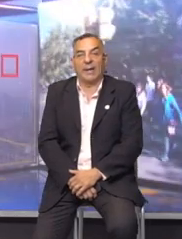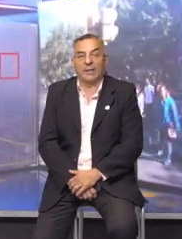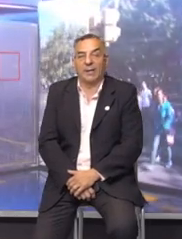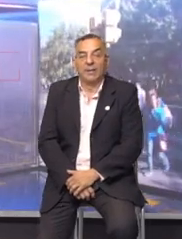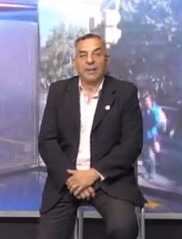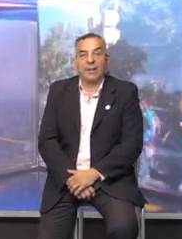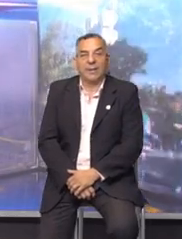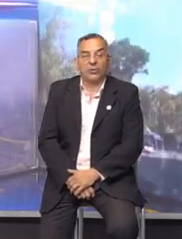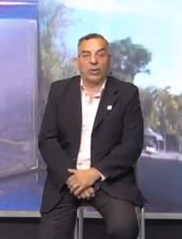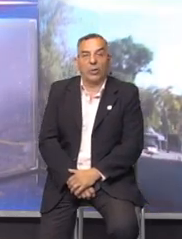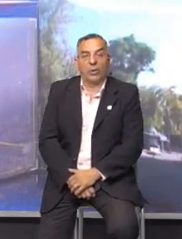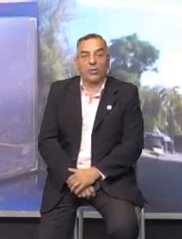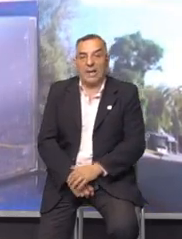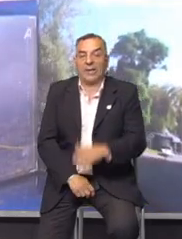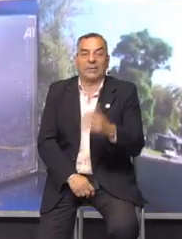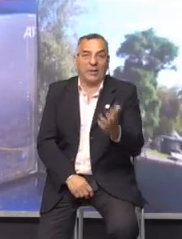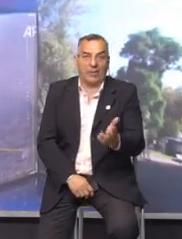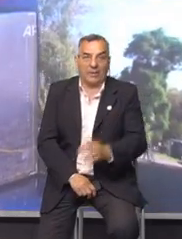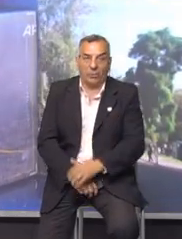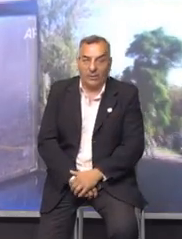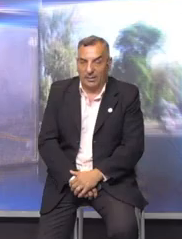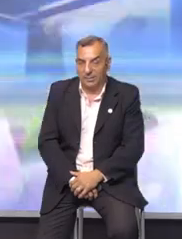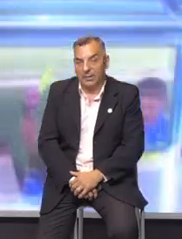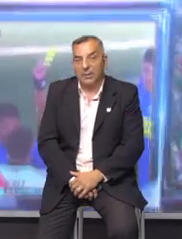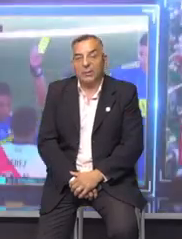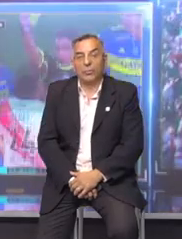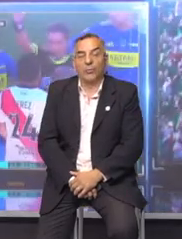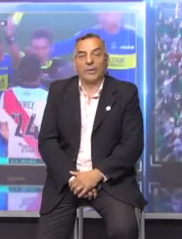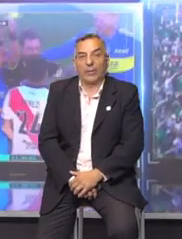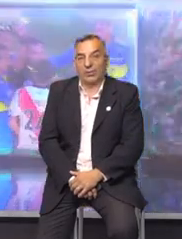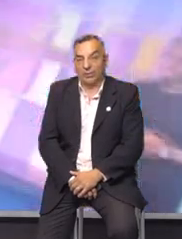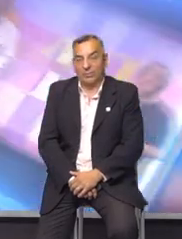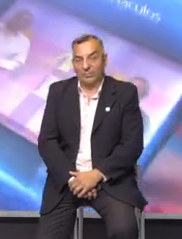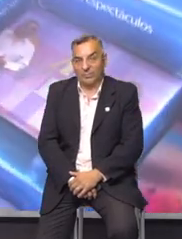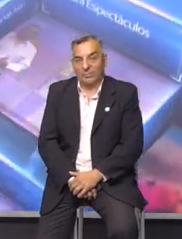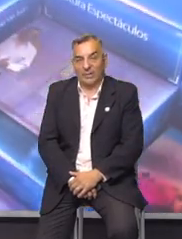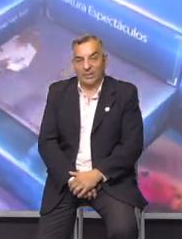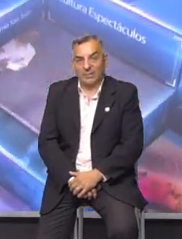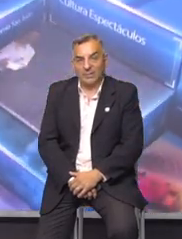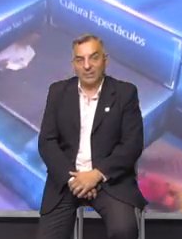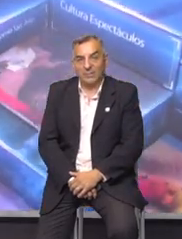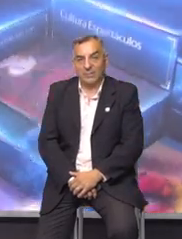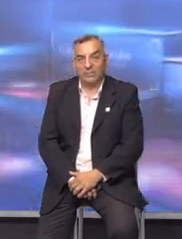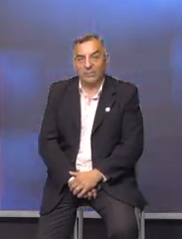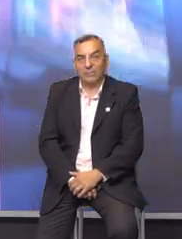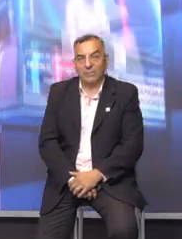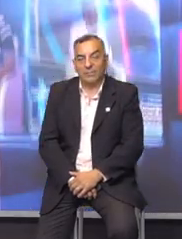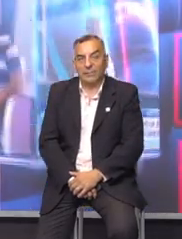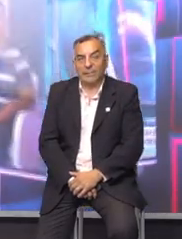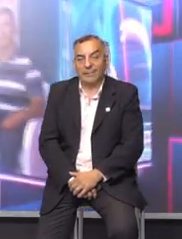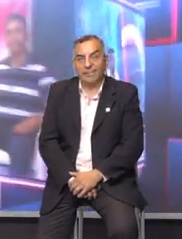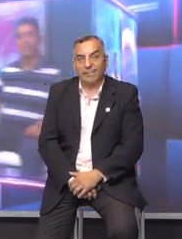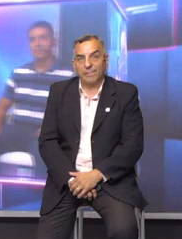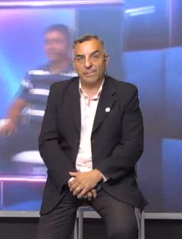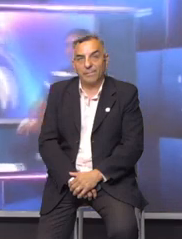de aquí en adelante las decisiones del gobierno nacional que los termina afectando a ustedes un fuerte abrazo sin duda sin duda que queda